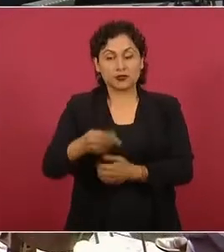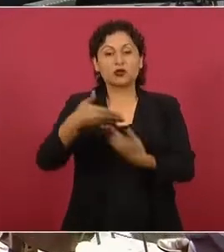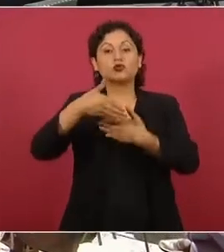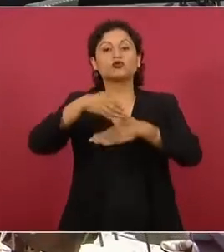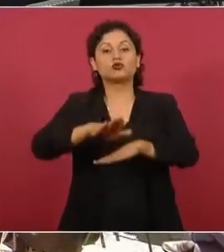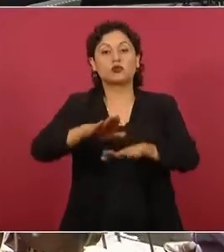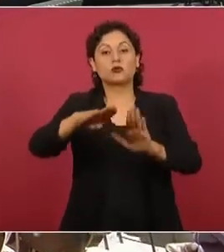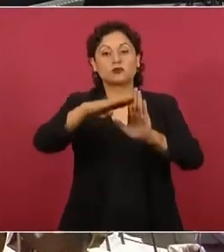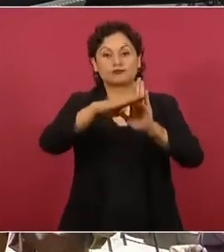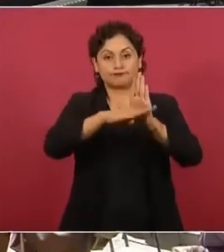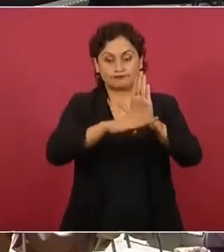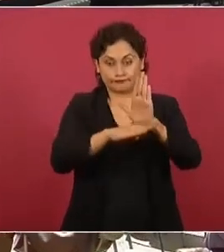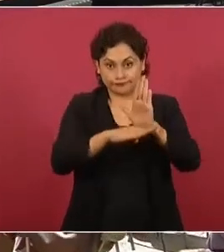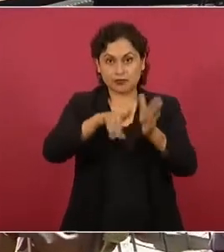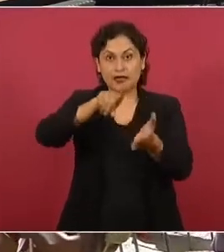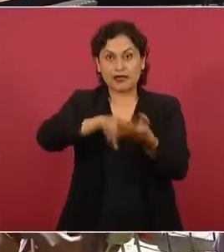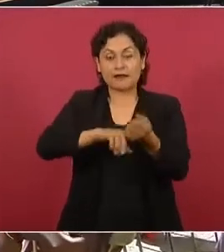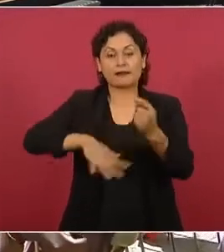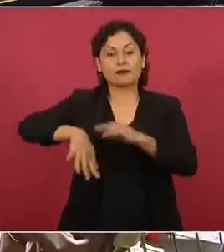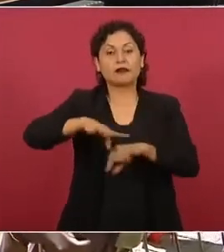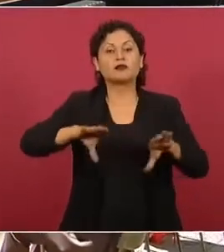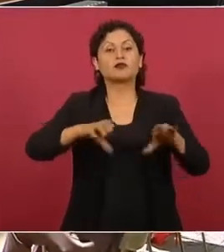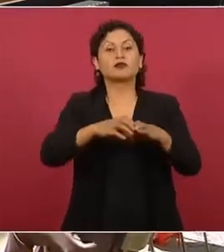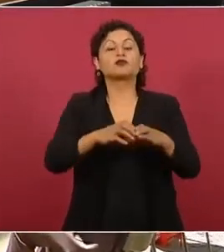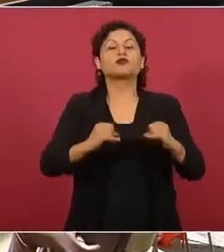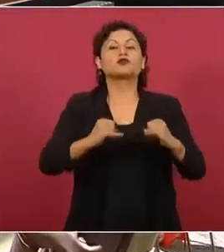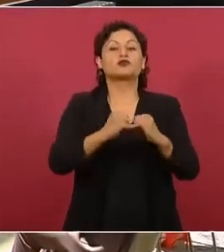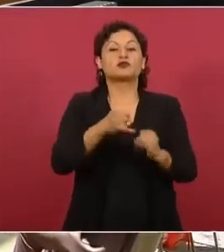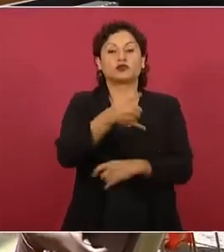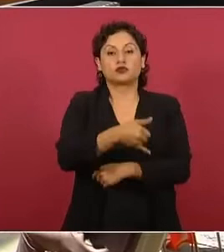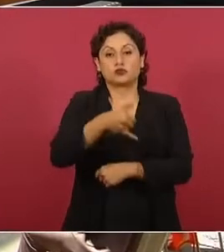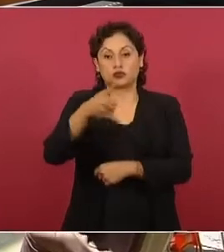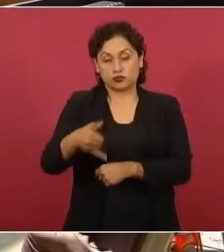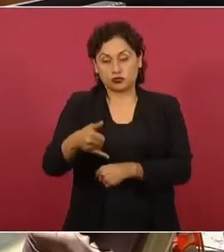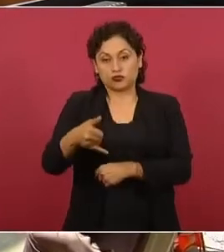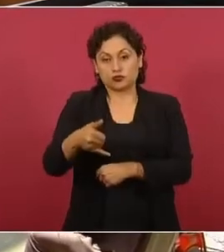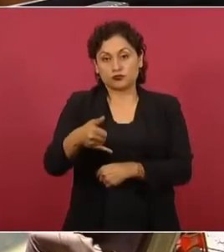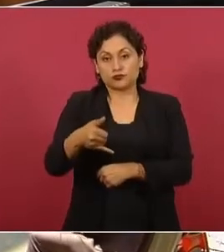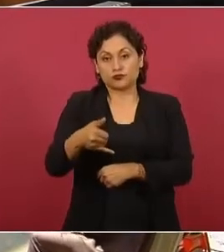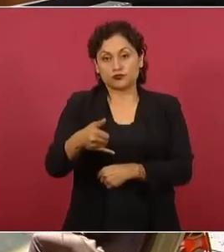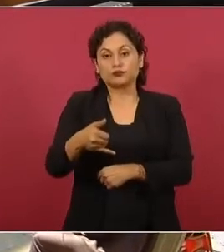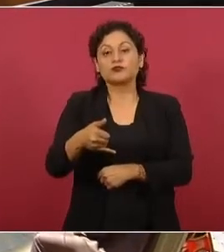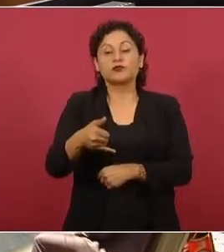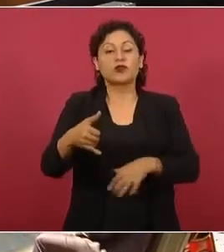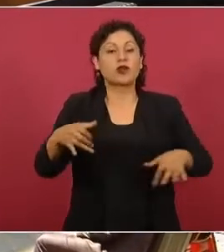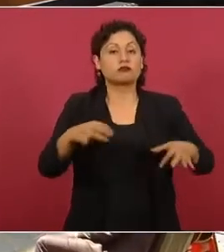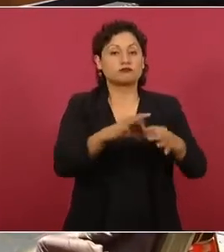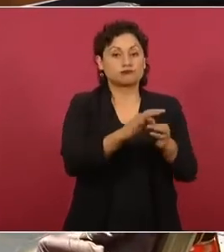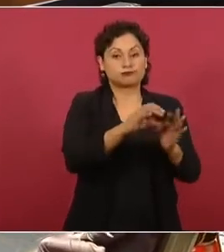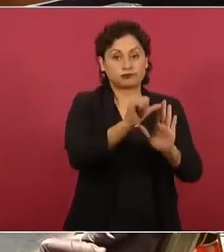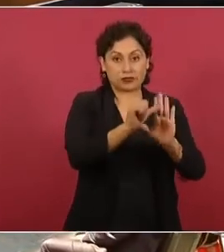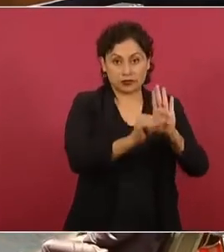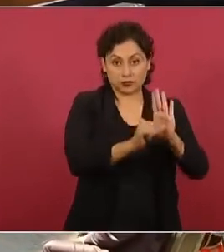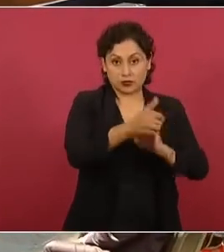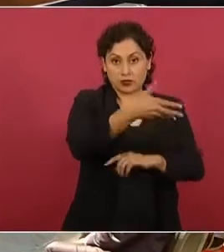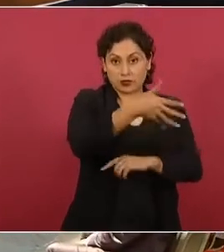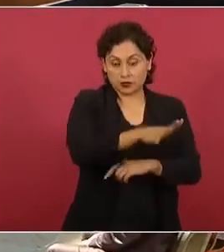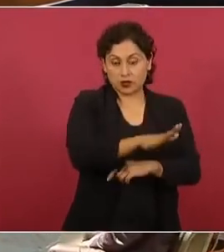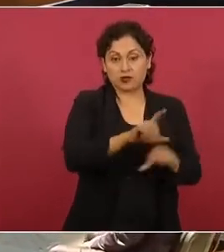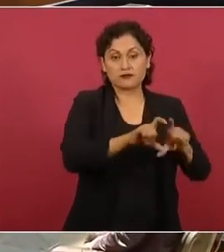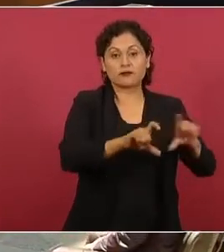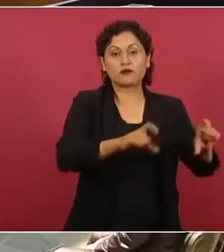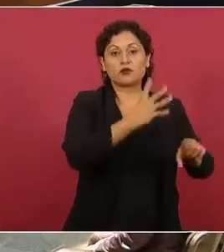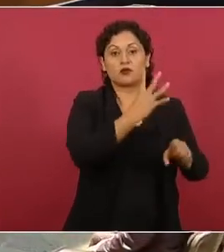Orgánico del Instituto del Fondo Nacional de la Vivienda para los Trabajadores con fundamento en el artículo 10, fracción